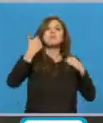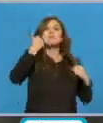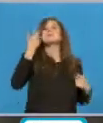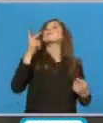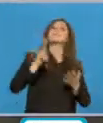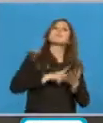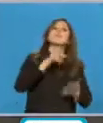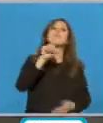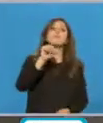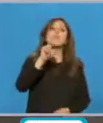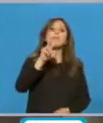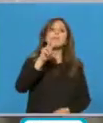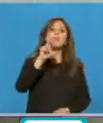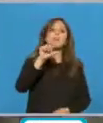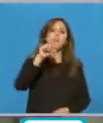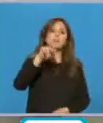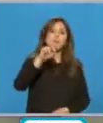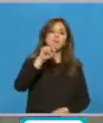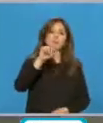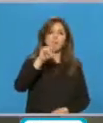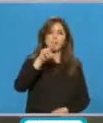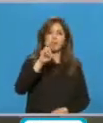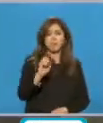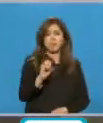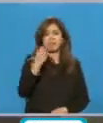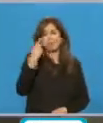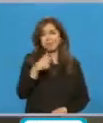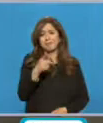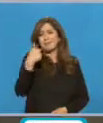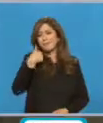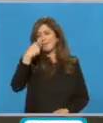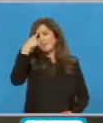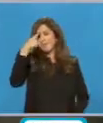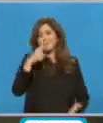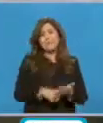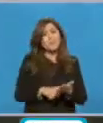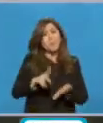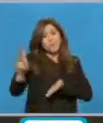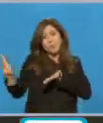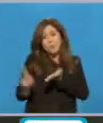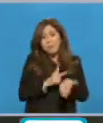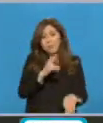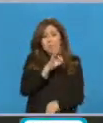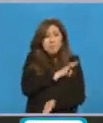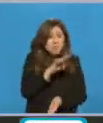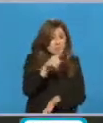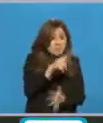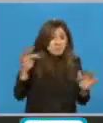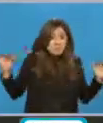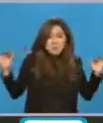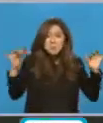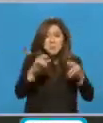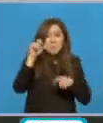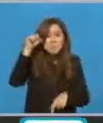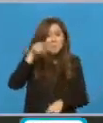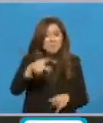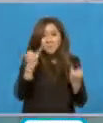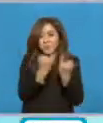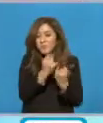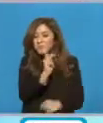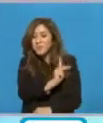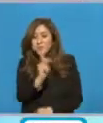de Abandono, pero yo creo que ya es una experiencia que es irrepetible. Claro. O sea, No- lo que no va se a dio pasar ese aquí día lo que va. de